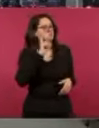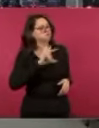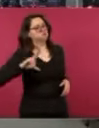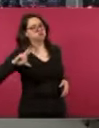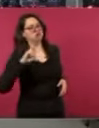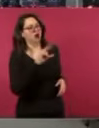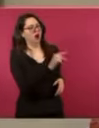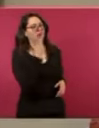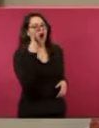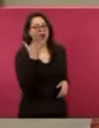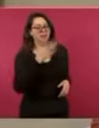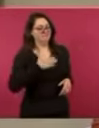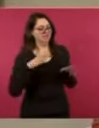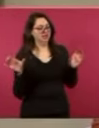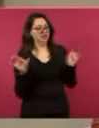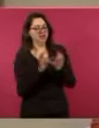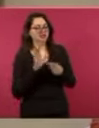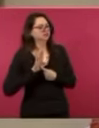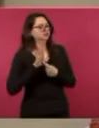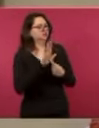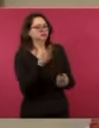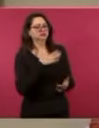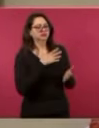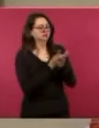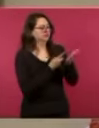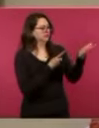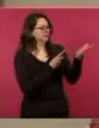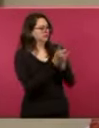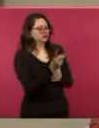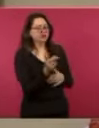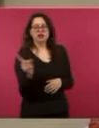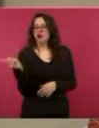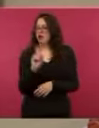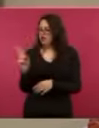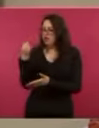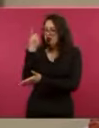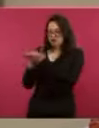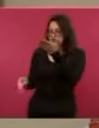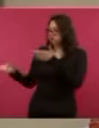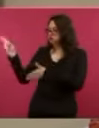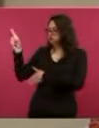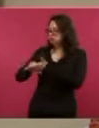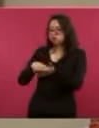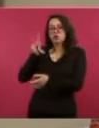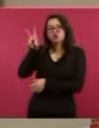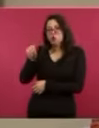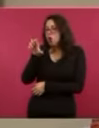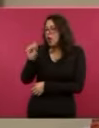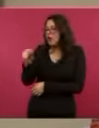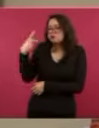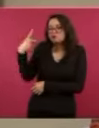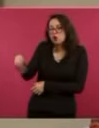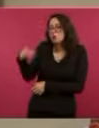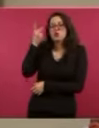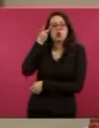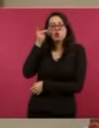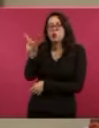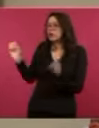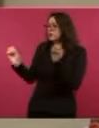un certificado de reserva de derechos que ya le fue anulado por el indautor por no acreditar la